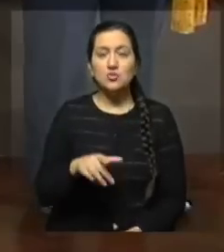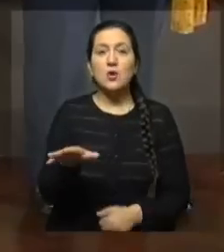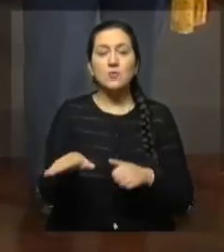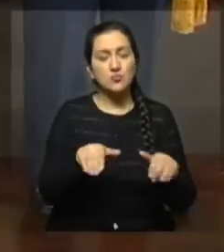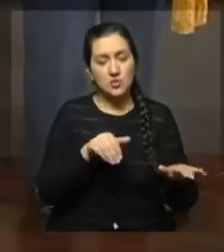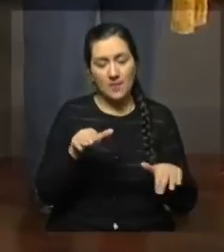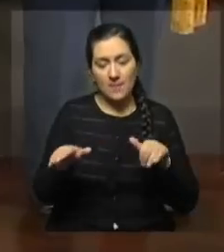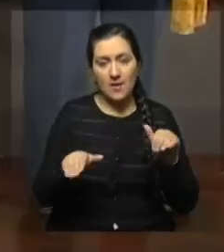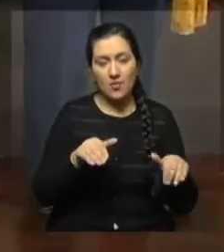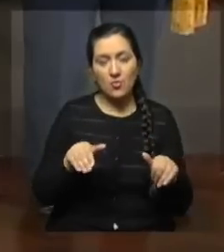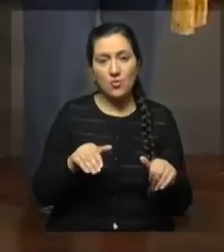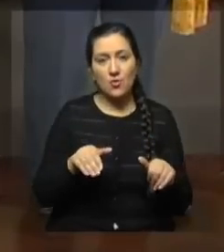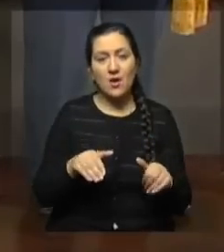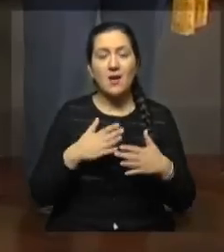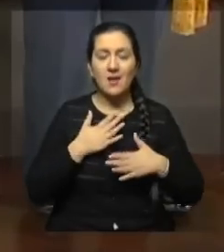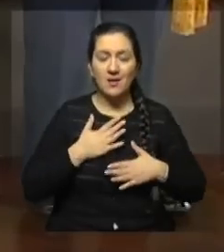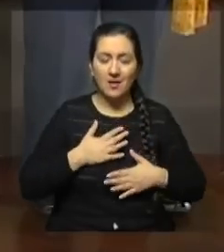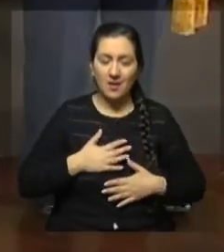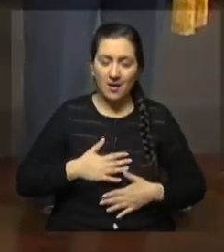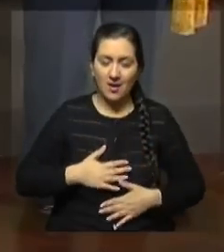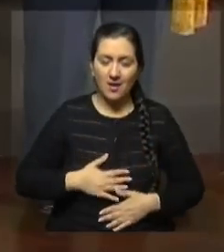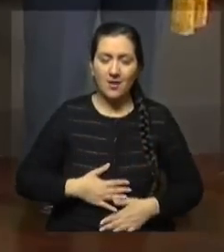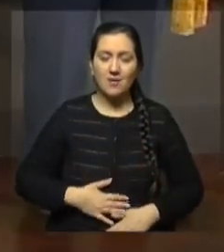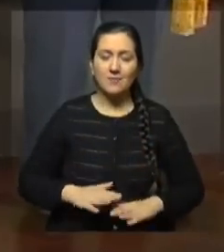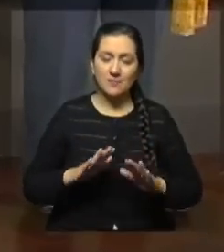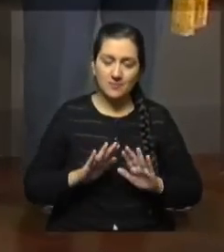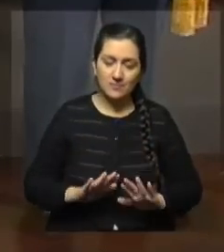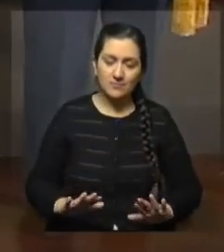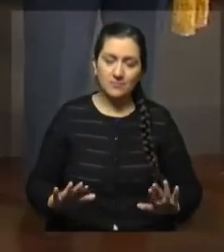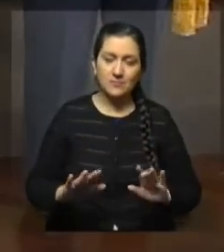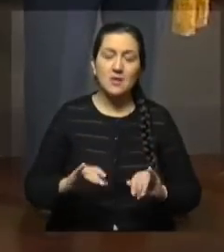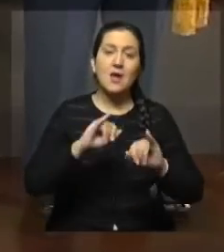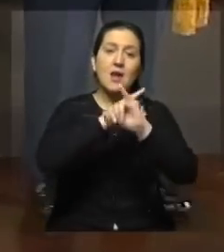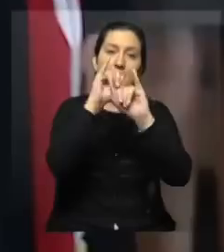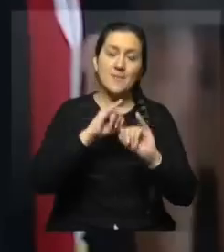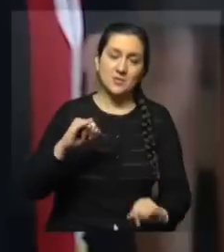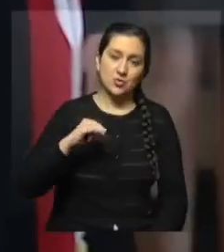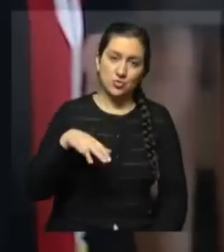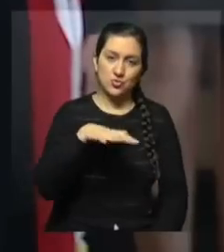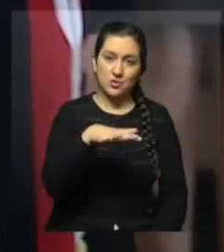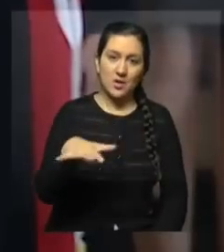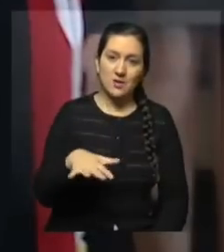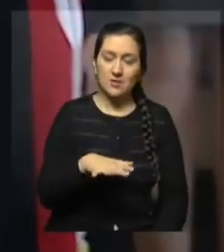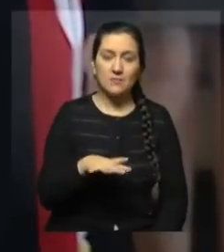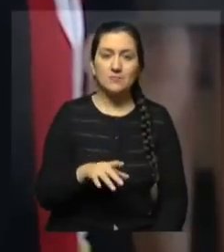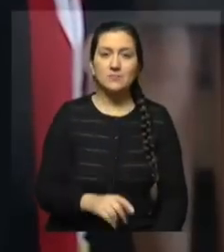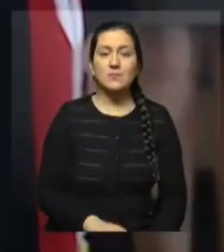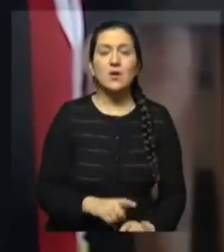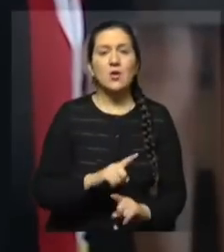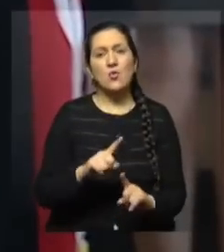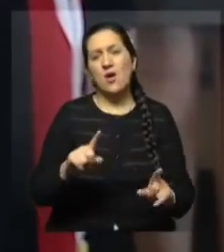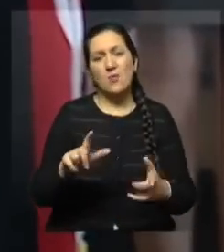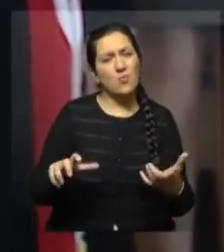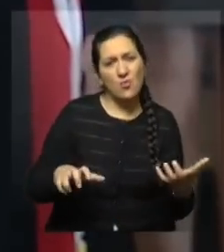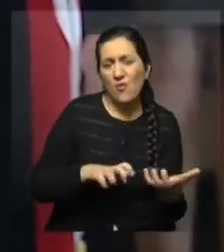fraterno a la calma a la tranquilidad y a la paz social evitemos conflictos